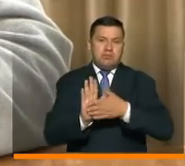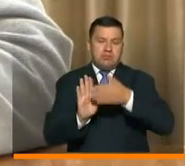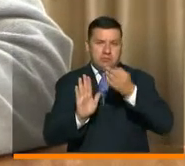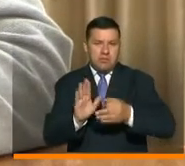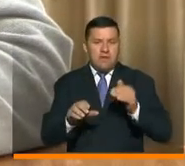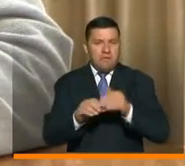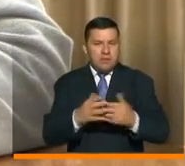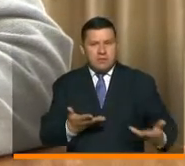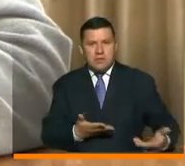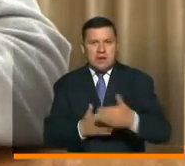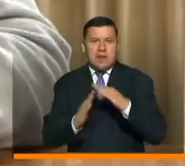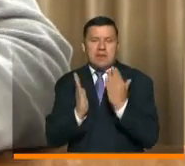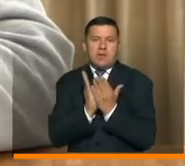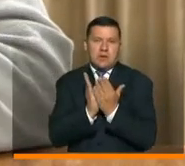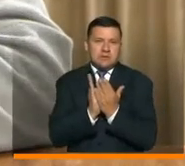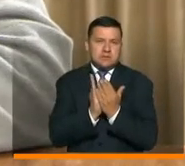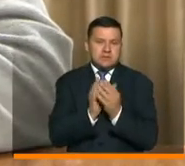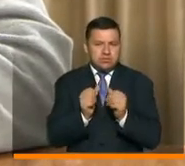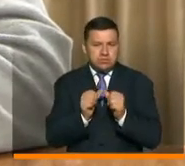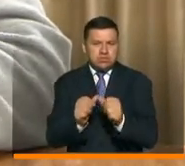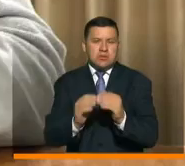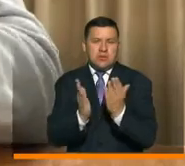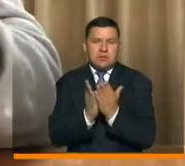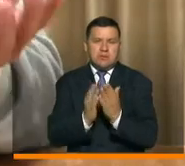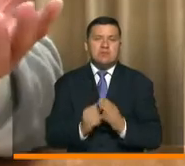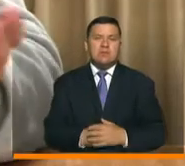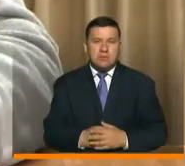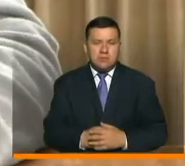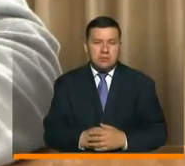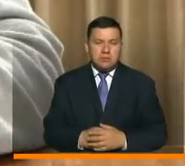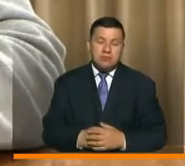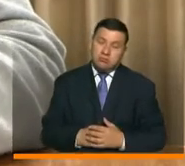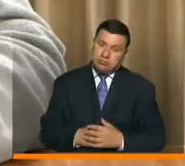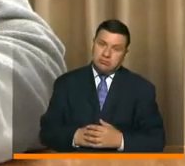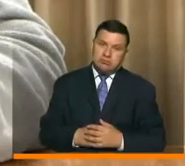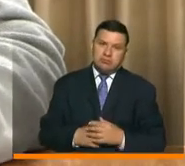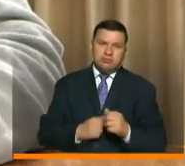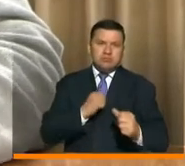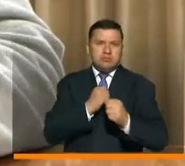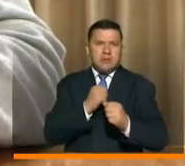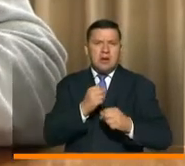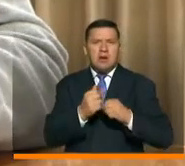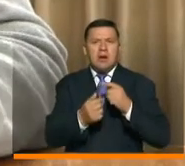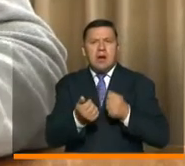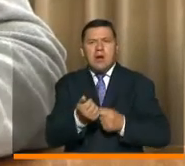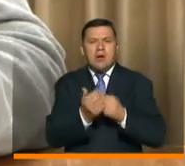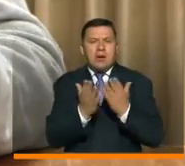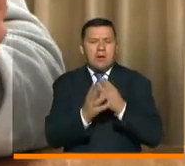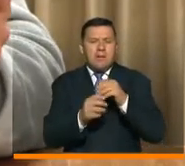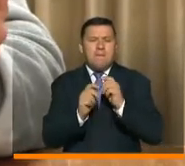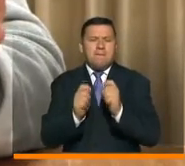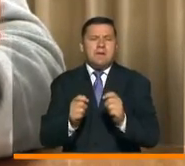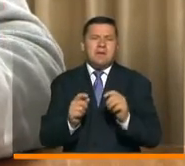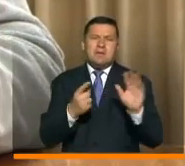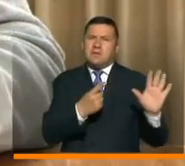este Fondo Solidario para la Educación para la permanencia escolar. También, en el auxilio de matrícula, se